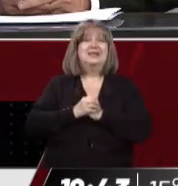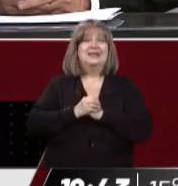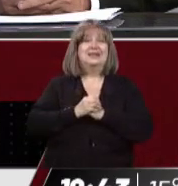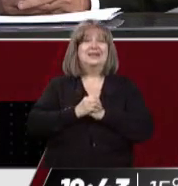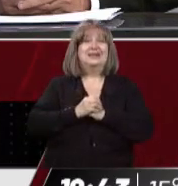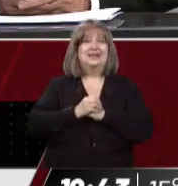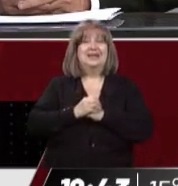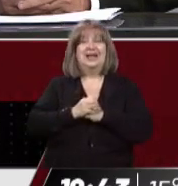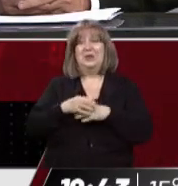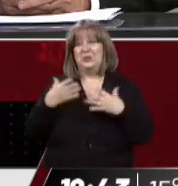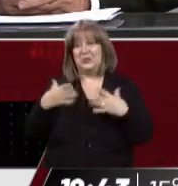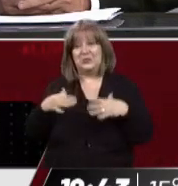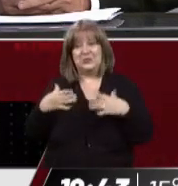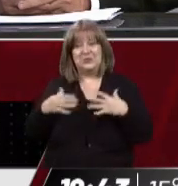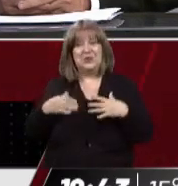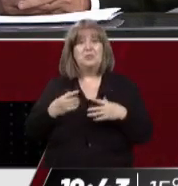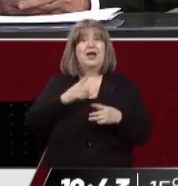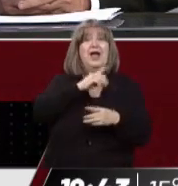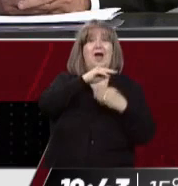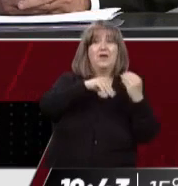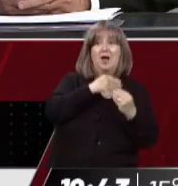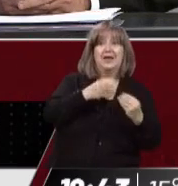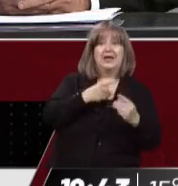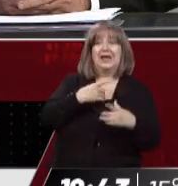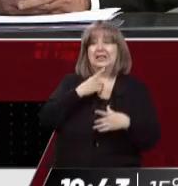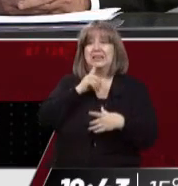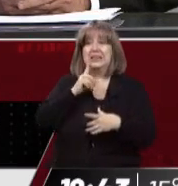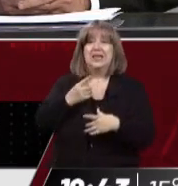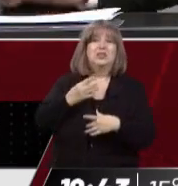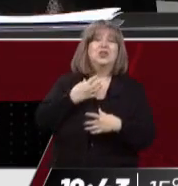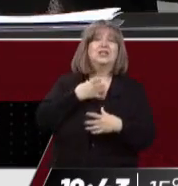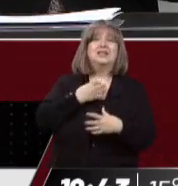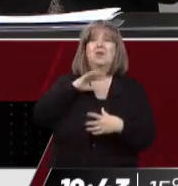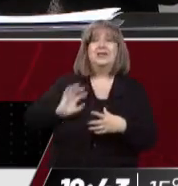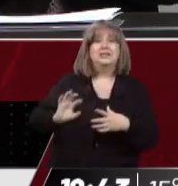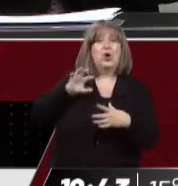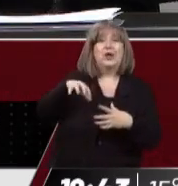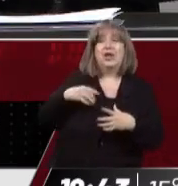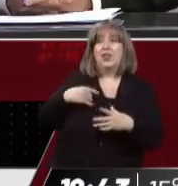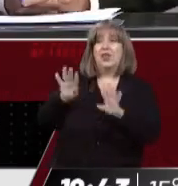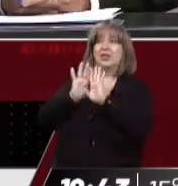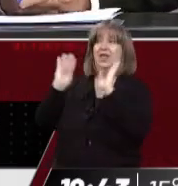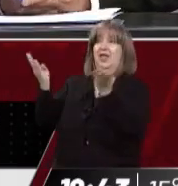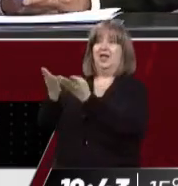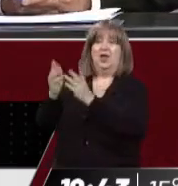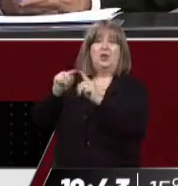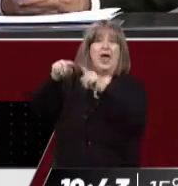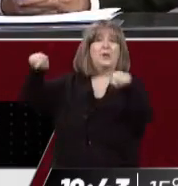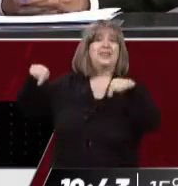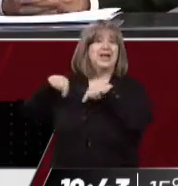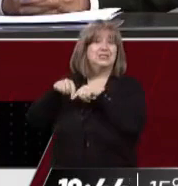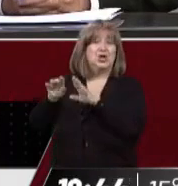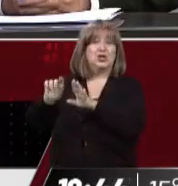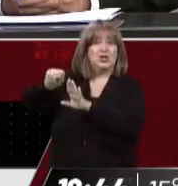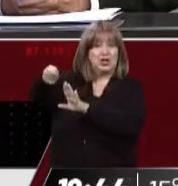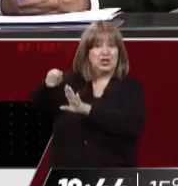Me imagino esos minutos finales de no saber dónde estaba, qué te estaban haciendo, qué estaba pasando. Y sí,